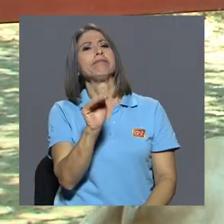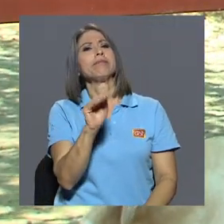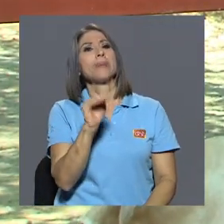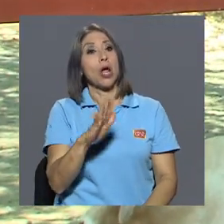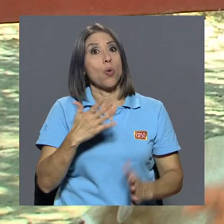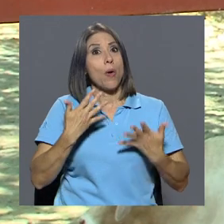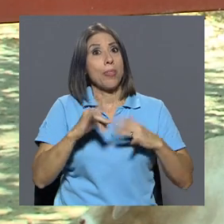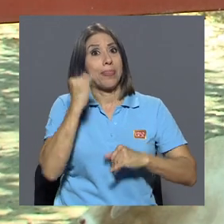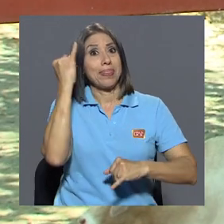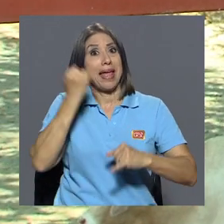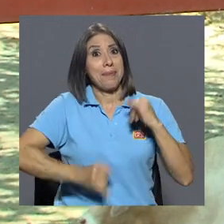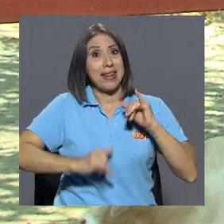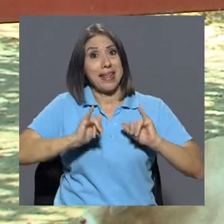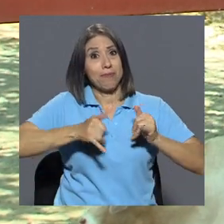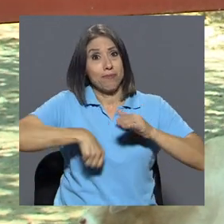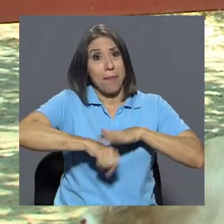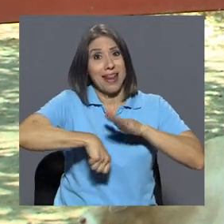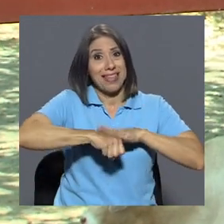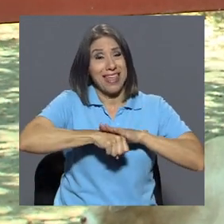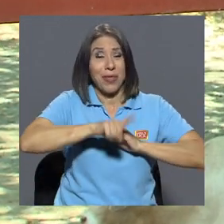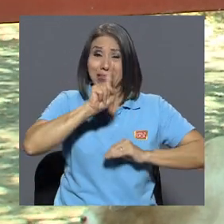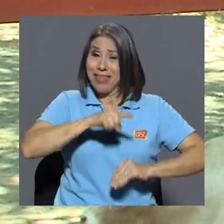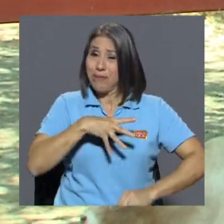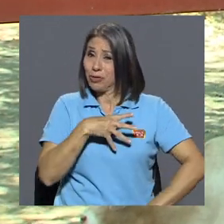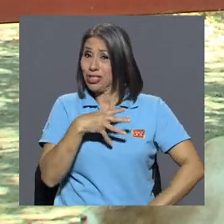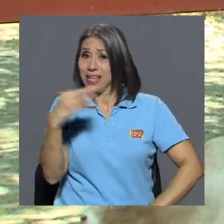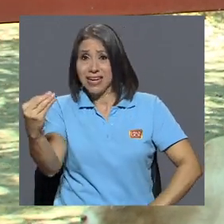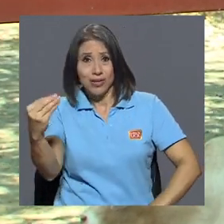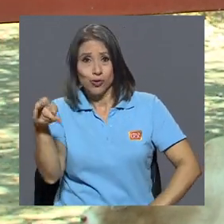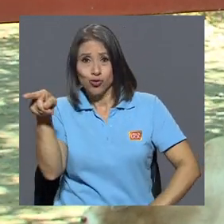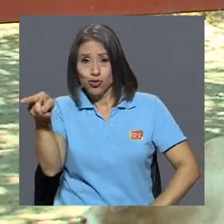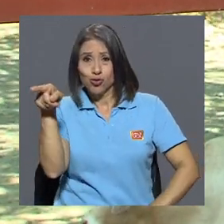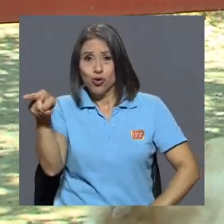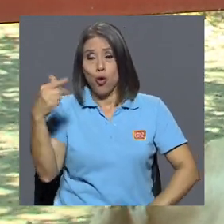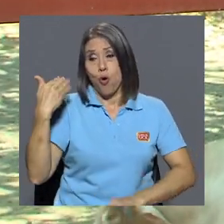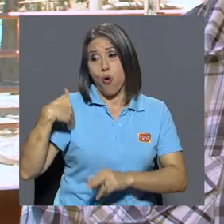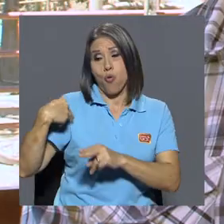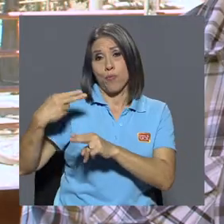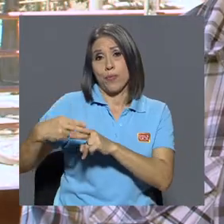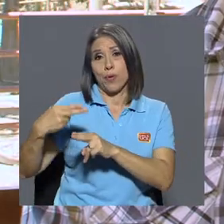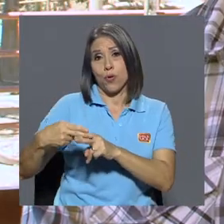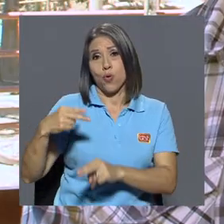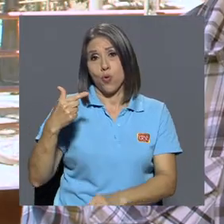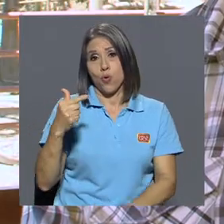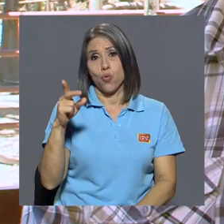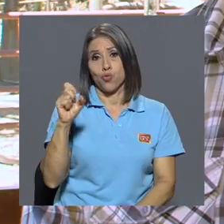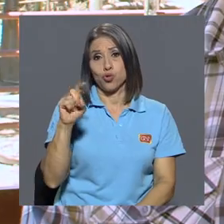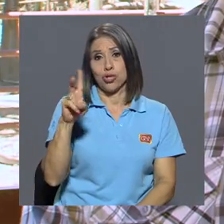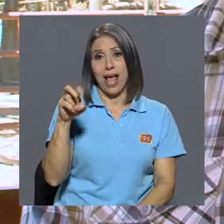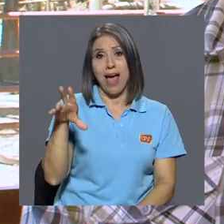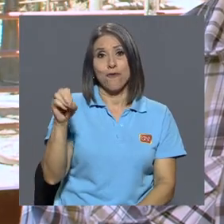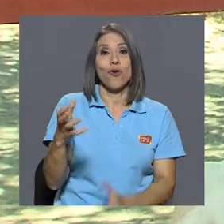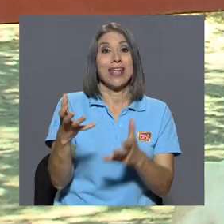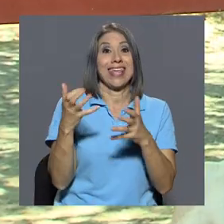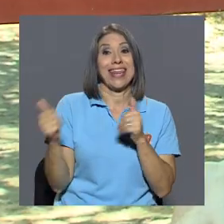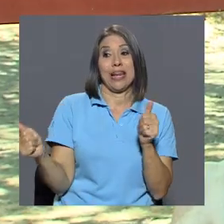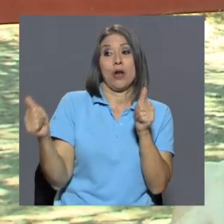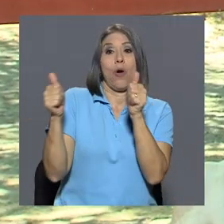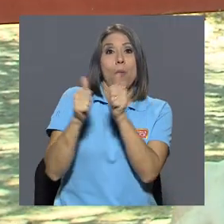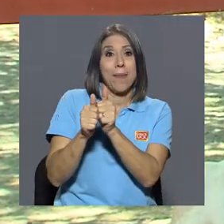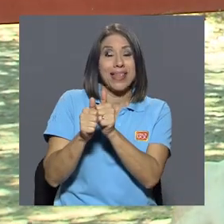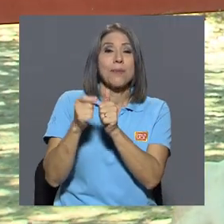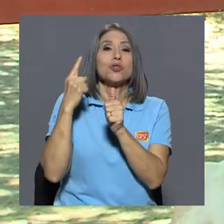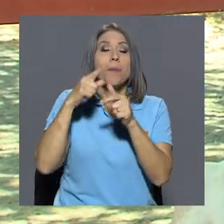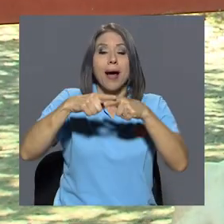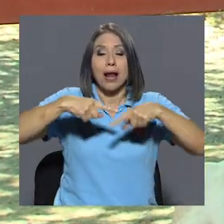partido, tenemos que irnos porque don Gustavo quiere que lo acompañemos a una corrida que le dedican